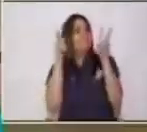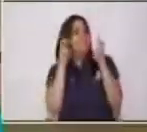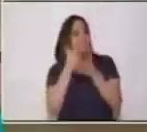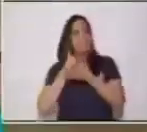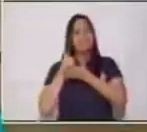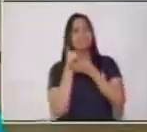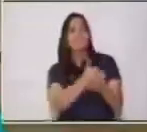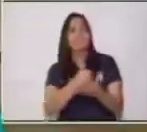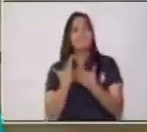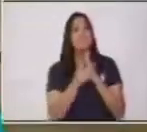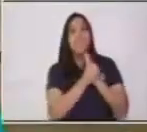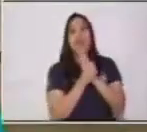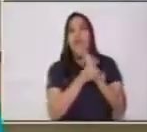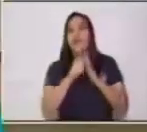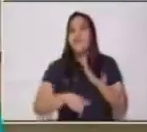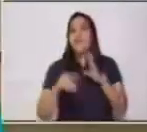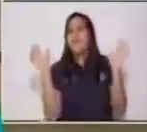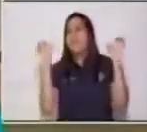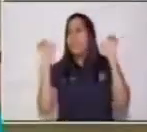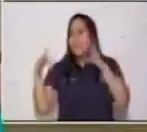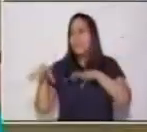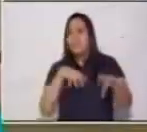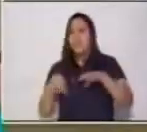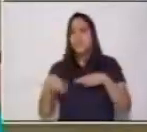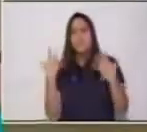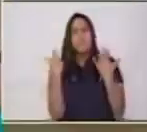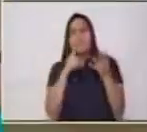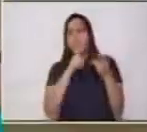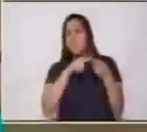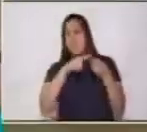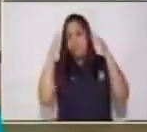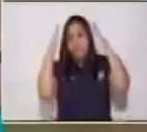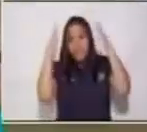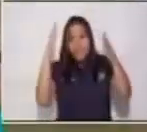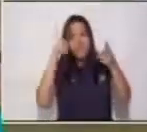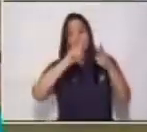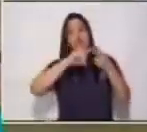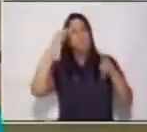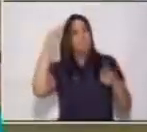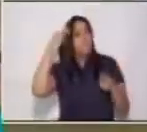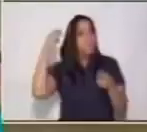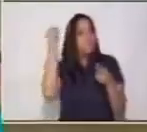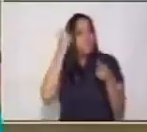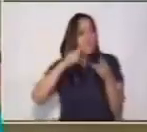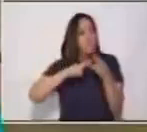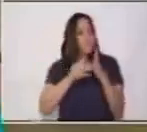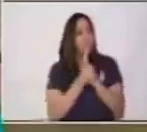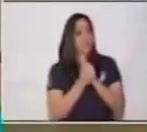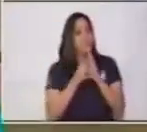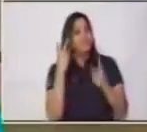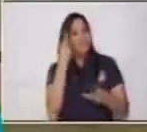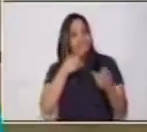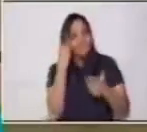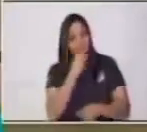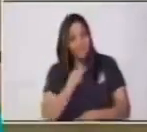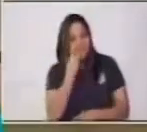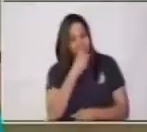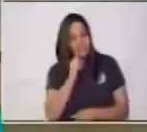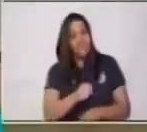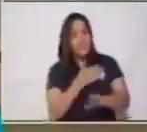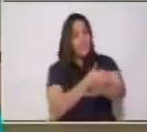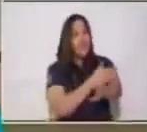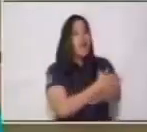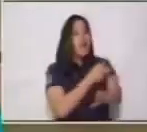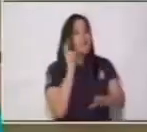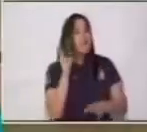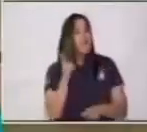ayudará a ejercitar habilidades y destrezas como la atención, la memoria y la habilidad lingüística. Y antes de